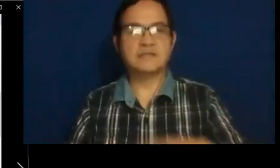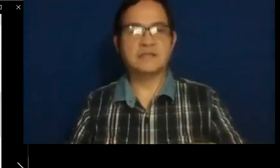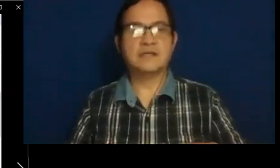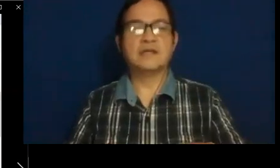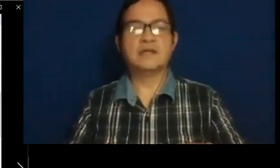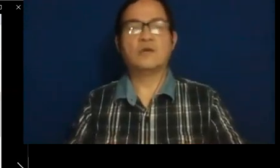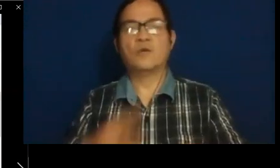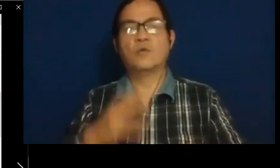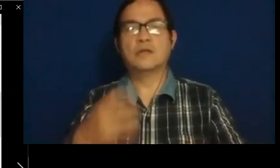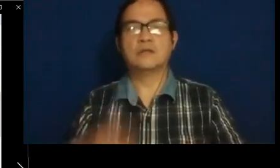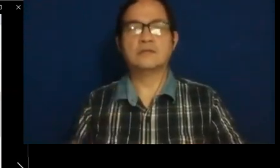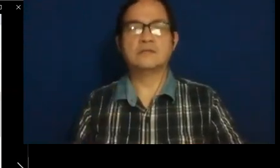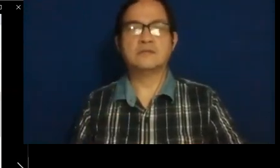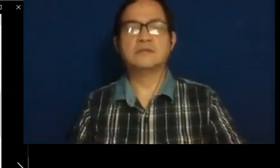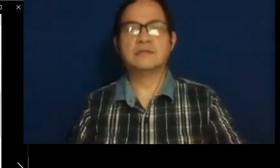ejemplo.